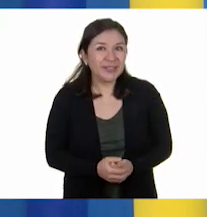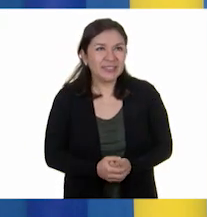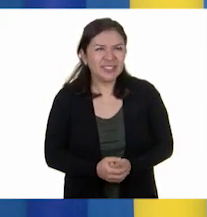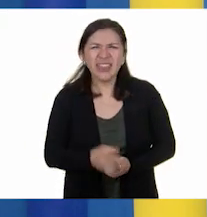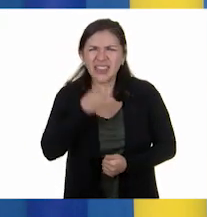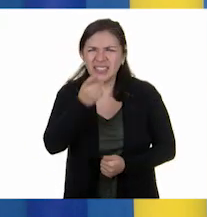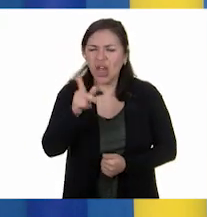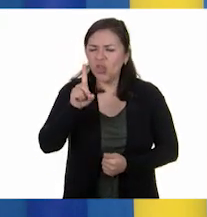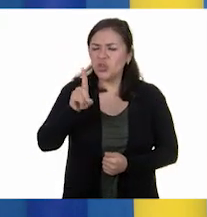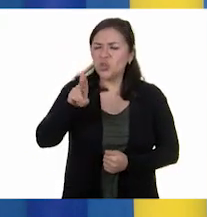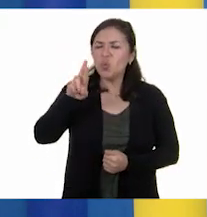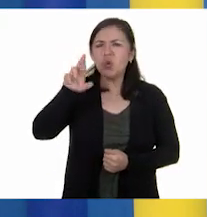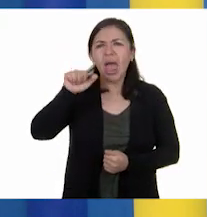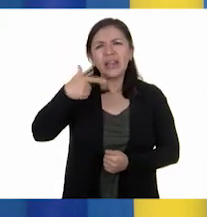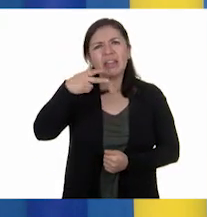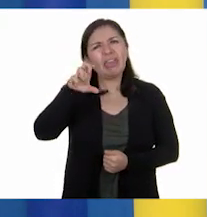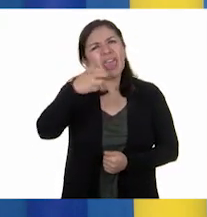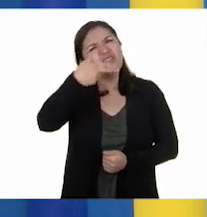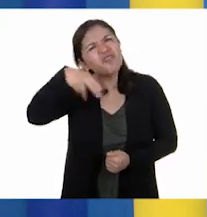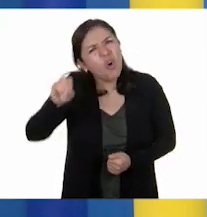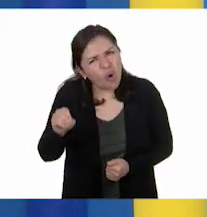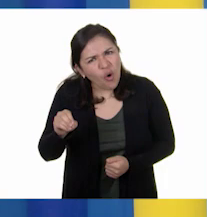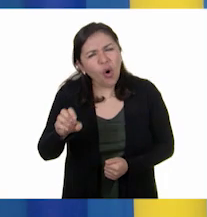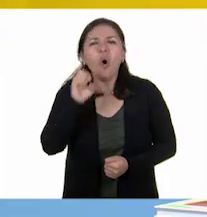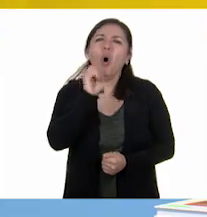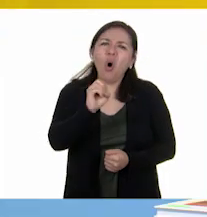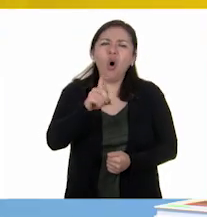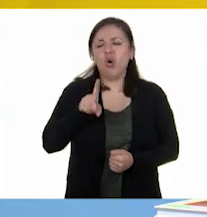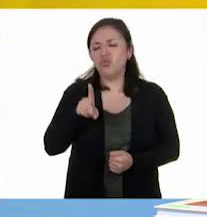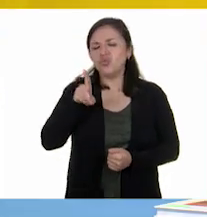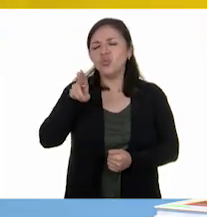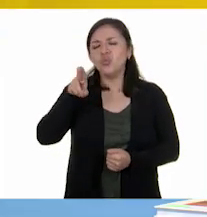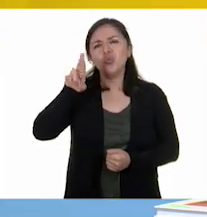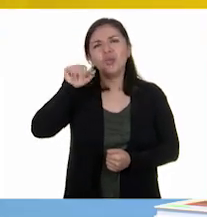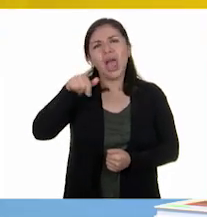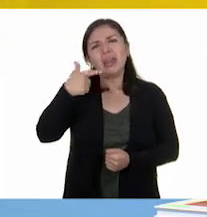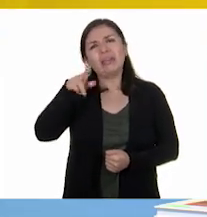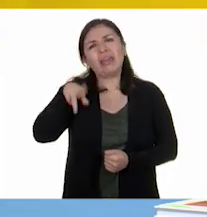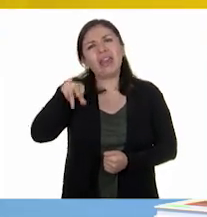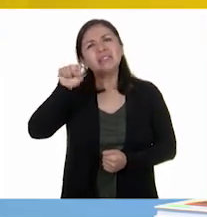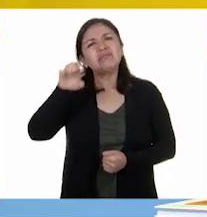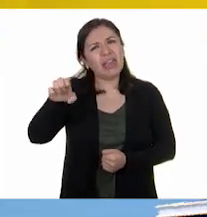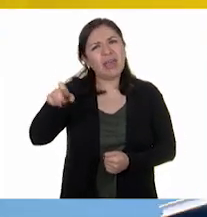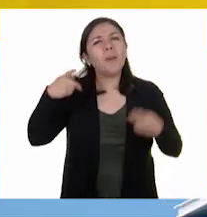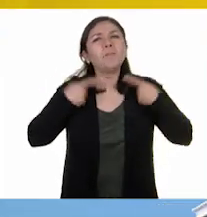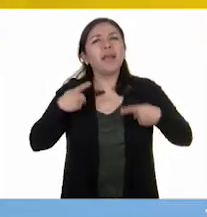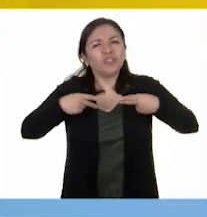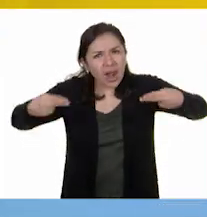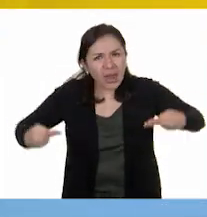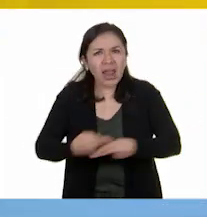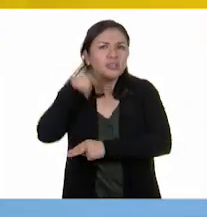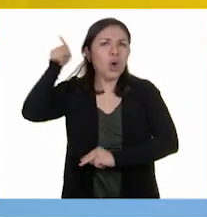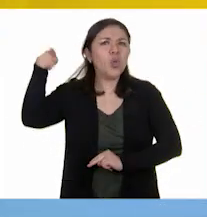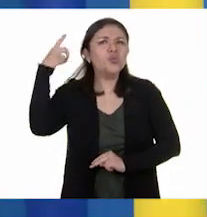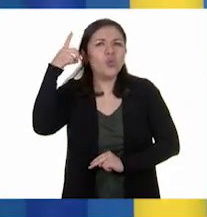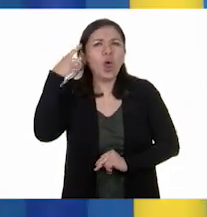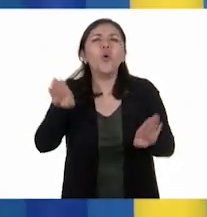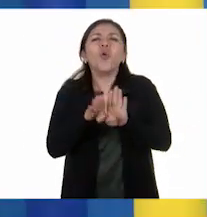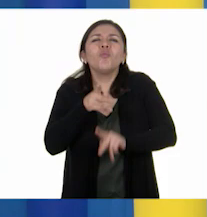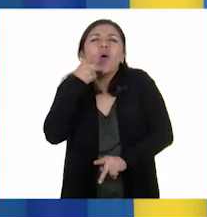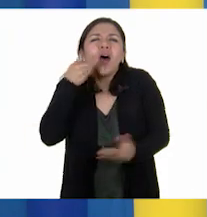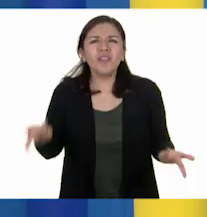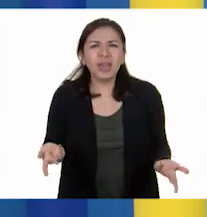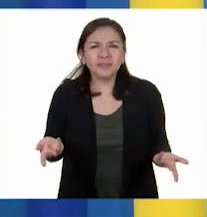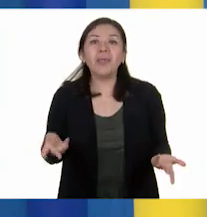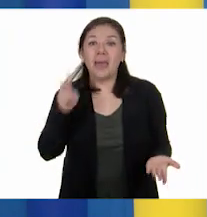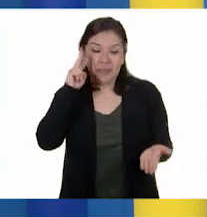dice durangueño o duranguense? ¿O durangueño? ¿Por qué no lo averiguas en tu diccionario? Claro que sí. A